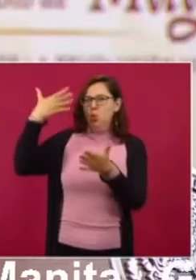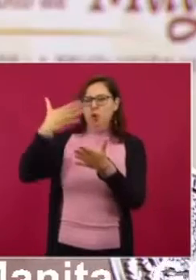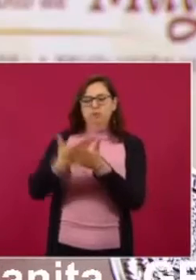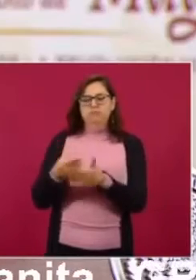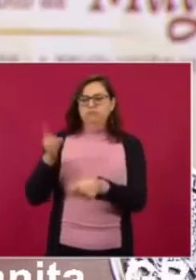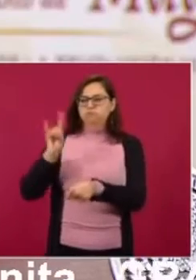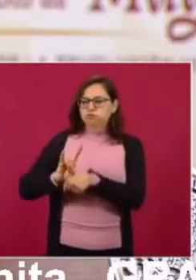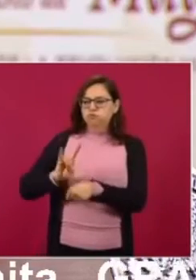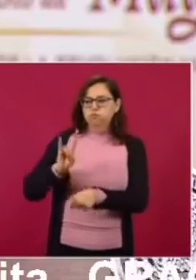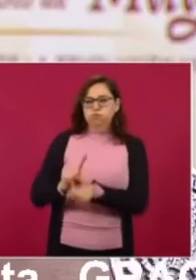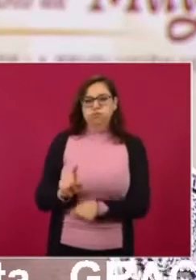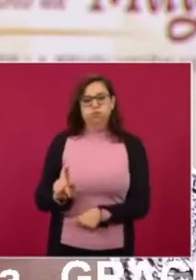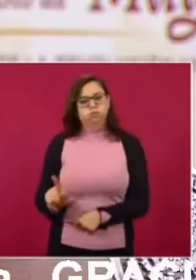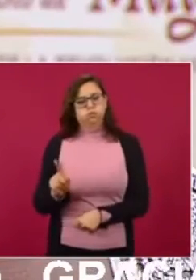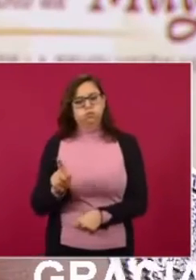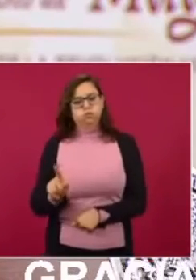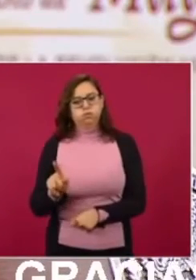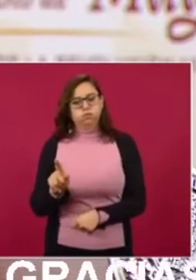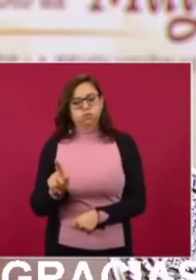simulación